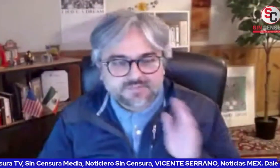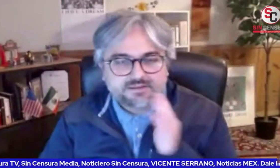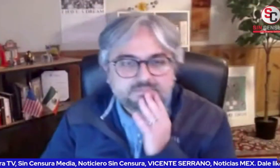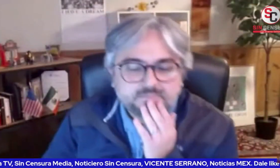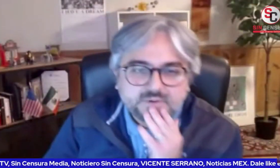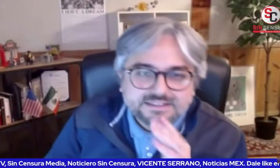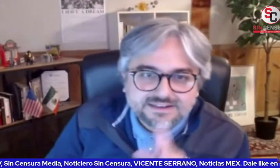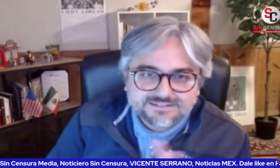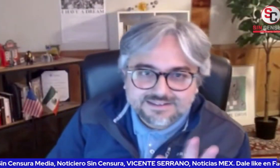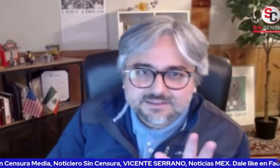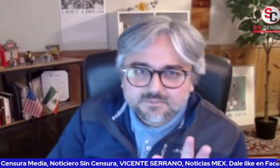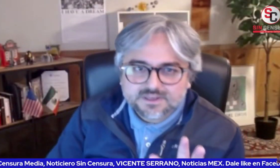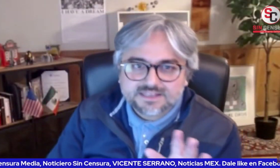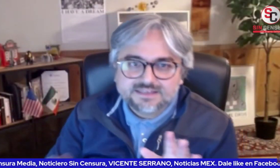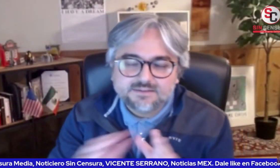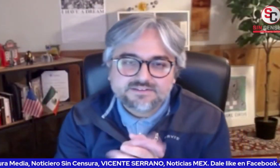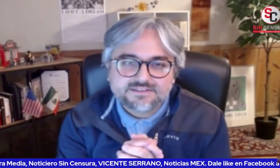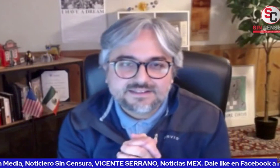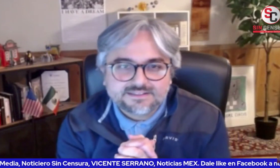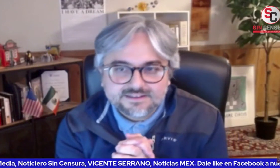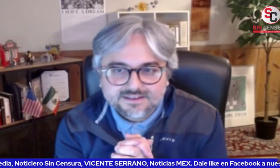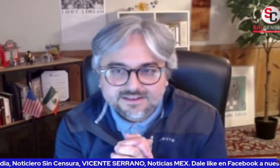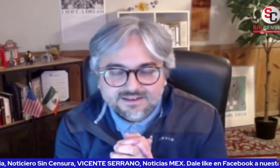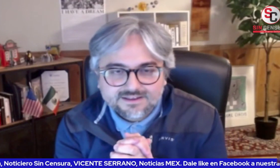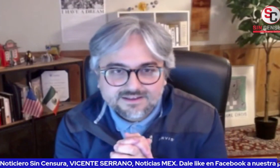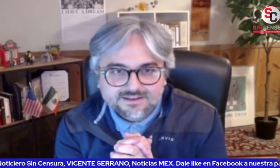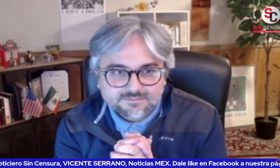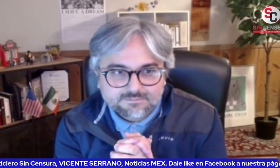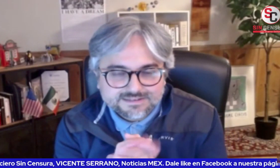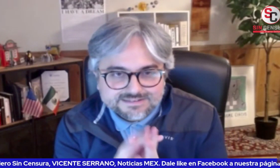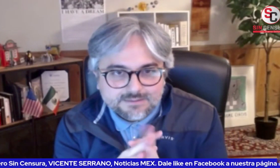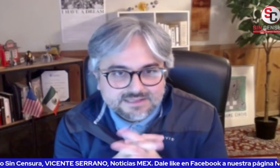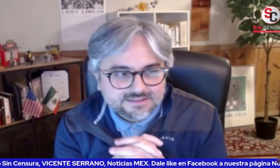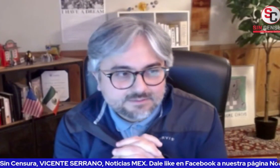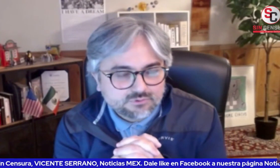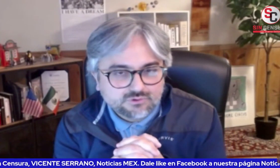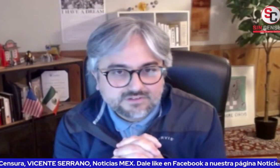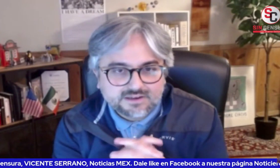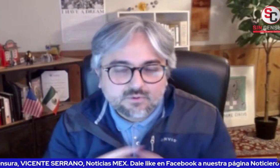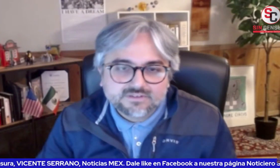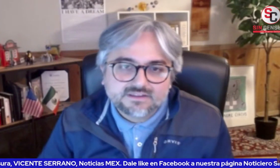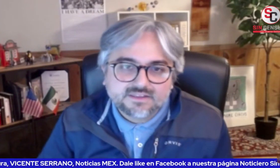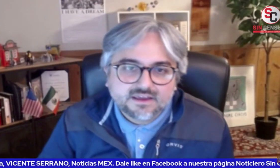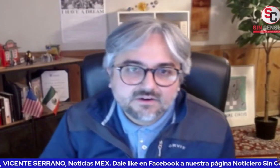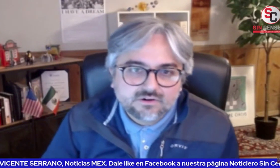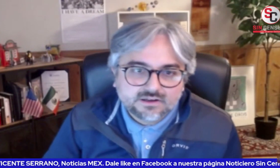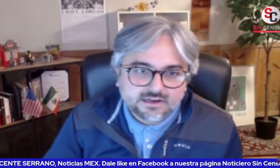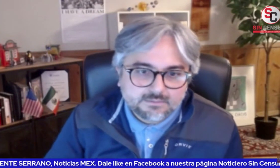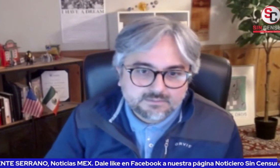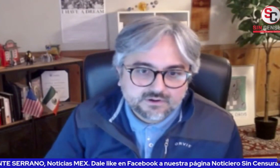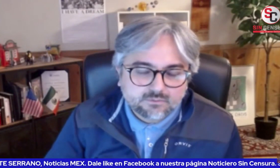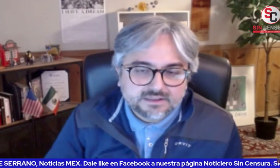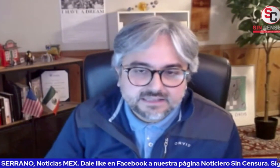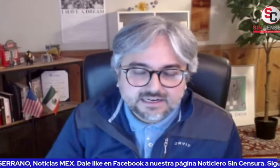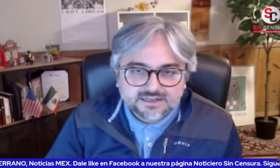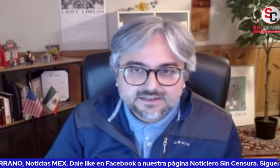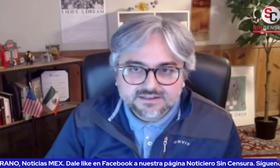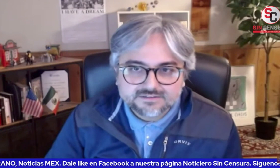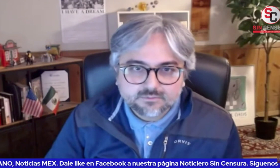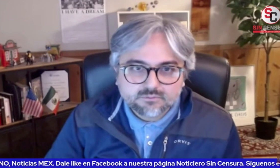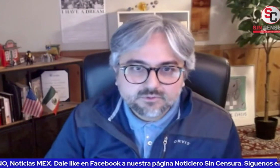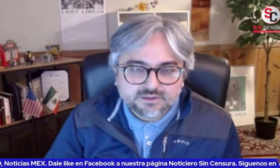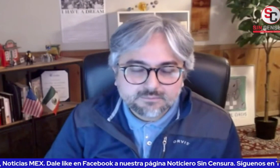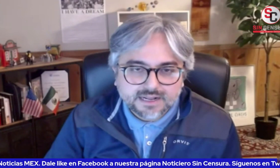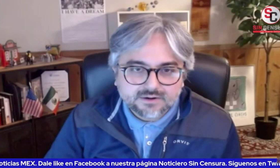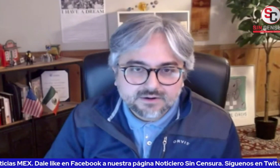Miren, muy interesante, porque de aquí el presidente precisamente puso esa encuesta de ENCOL que le íbamos a comentar